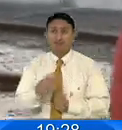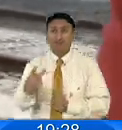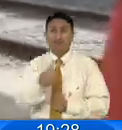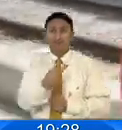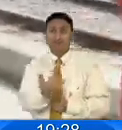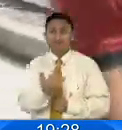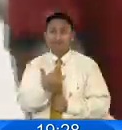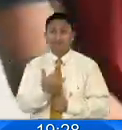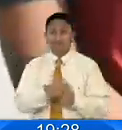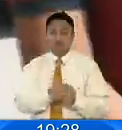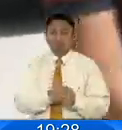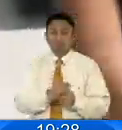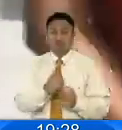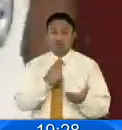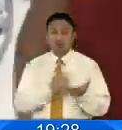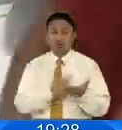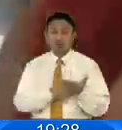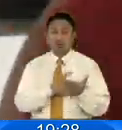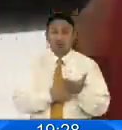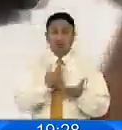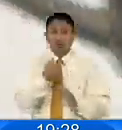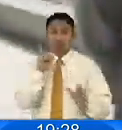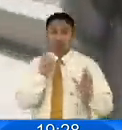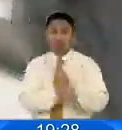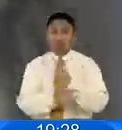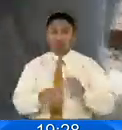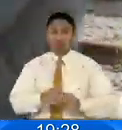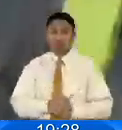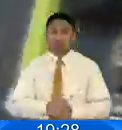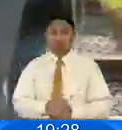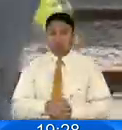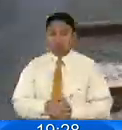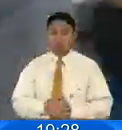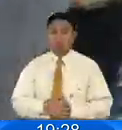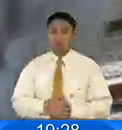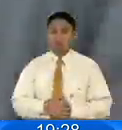sometidos a audiencia de formulación de cargos, informó Maite Morán.